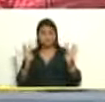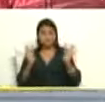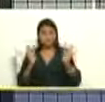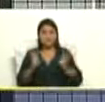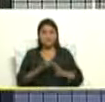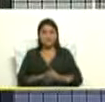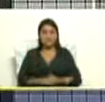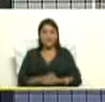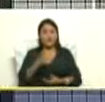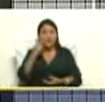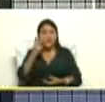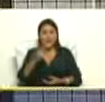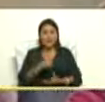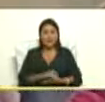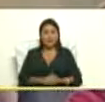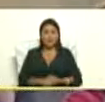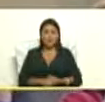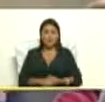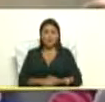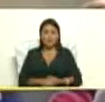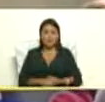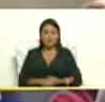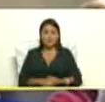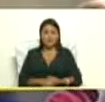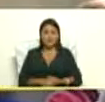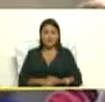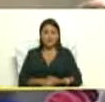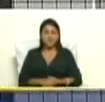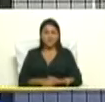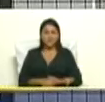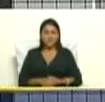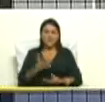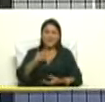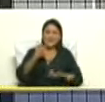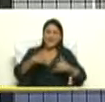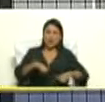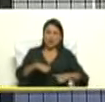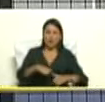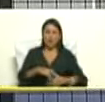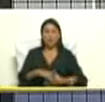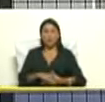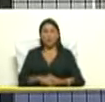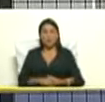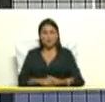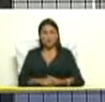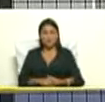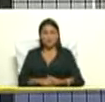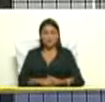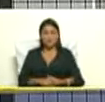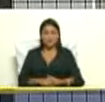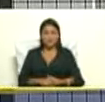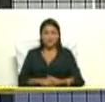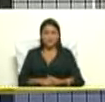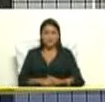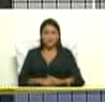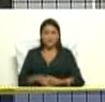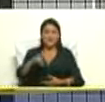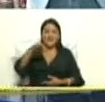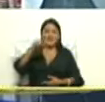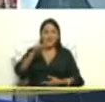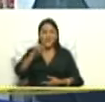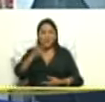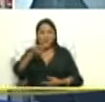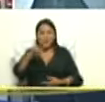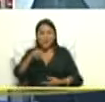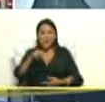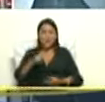puedo ver por aquí rander Nicolás José Nicolás Ernesto na Fernández